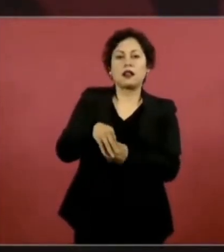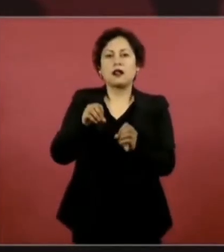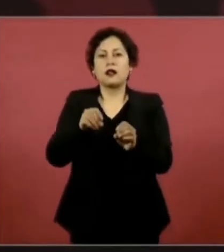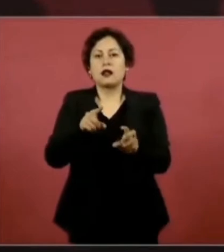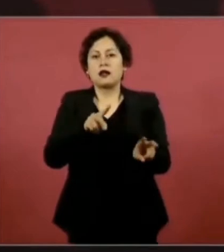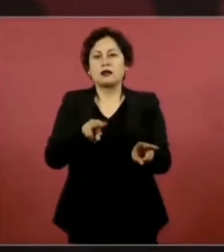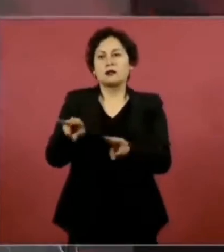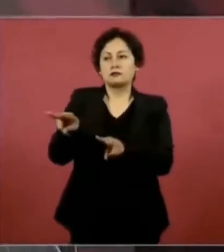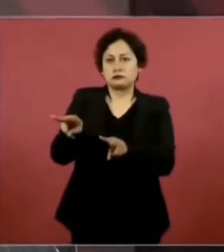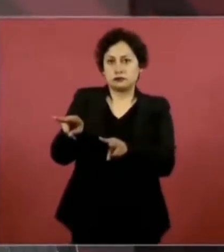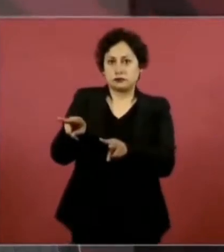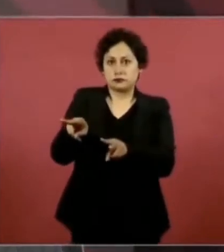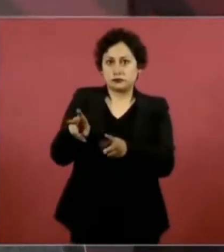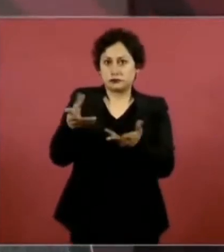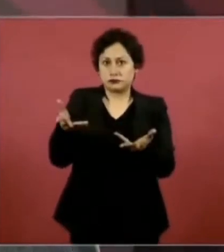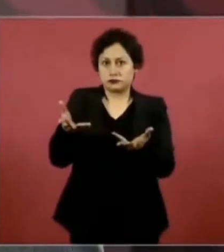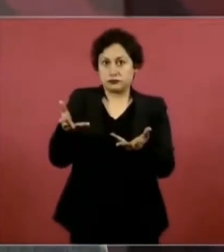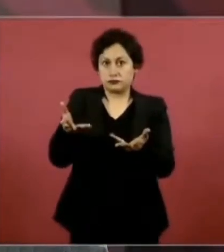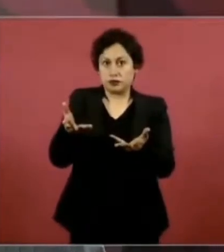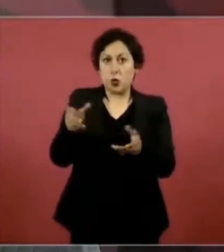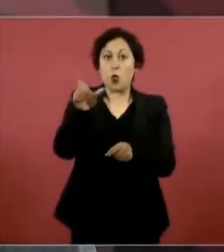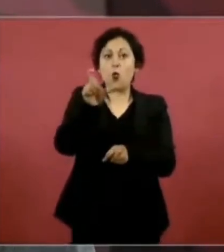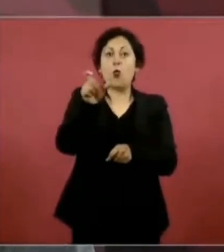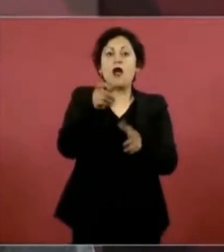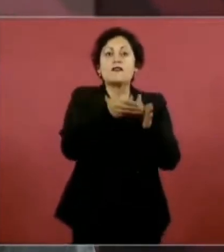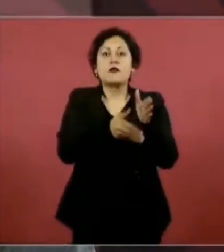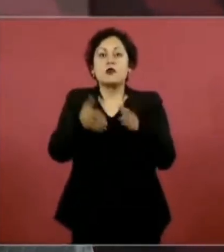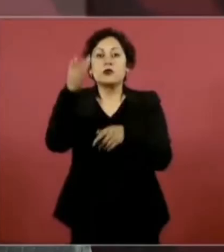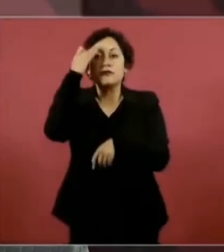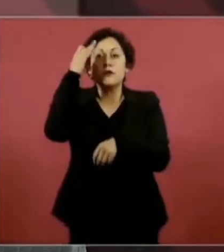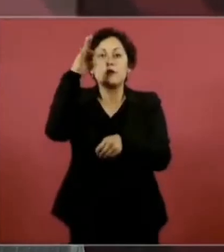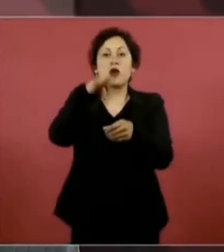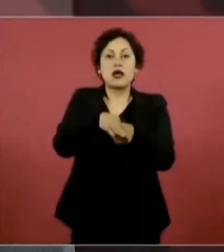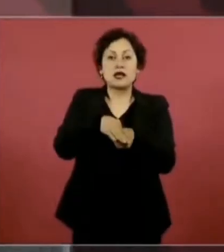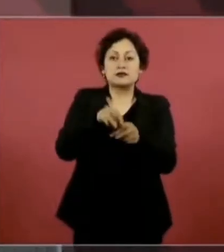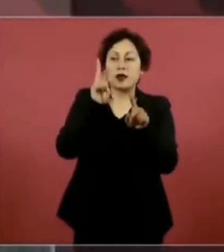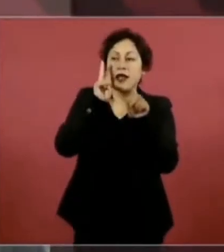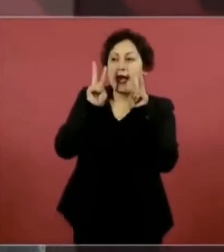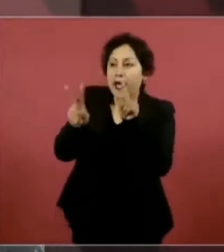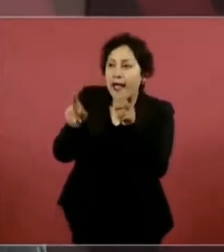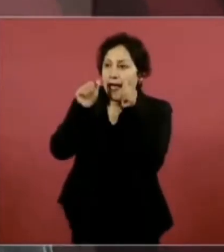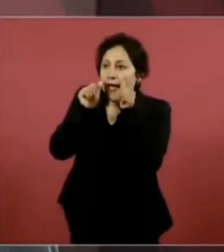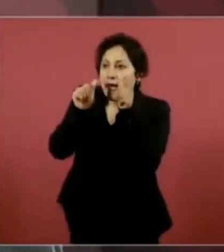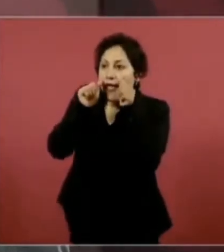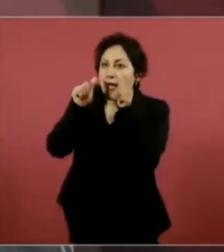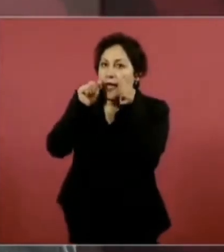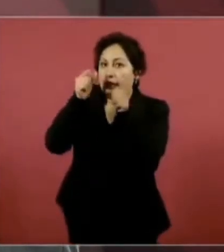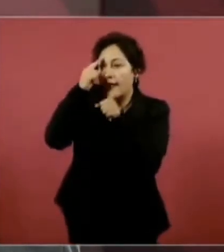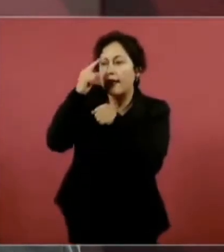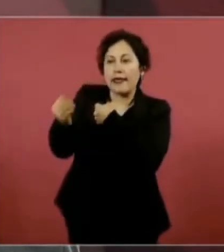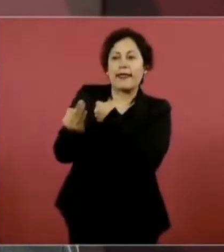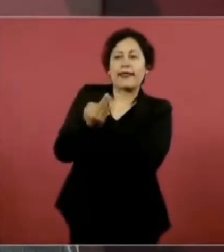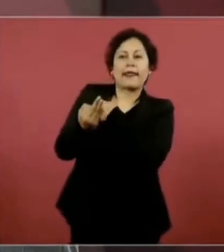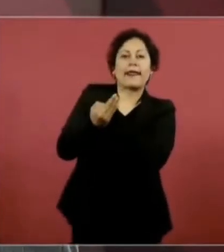Volteaban a ver al pueblo cuando habían elecciones para legalizar, legitimar